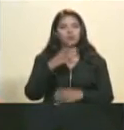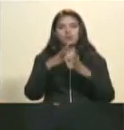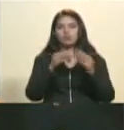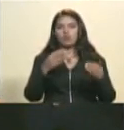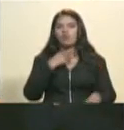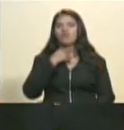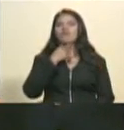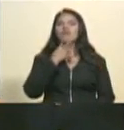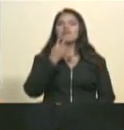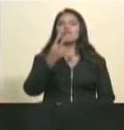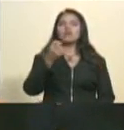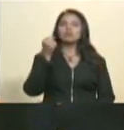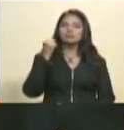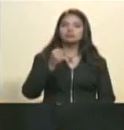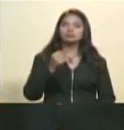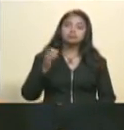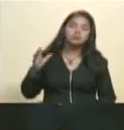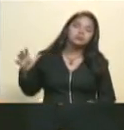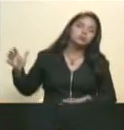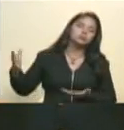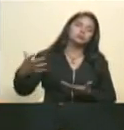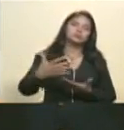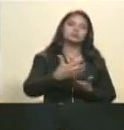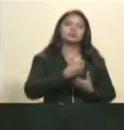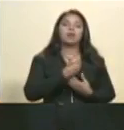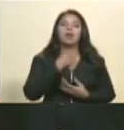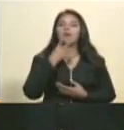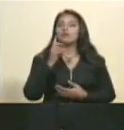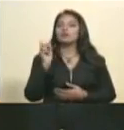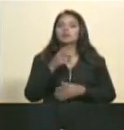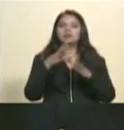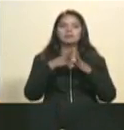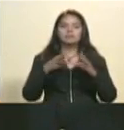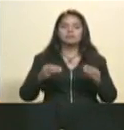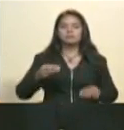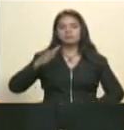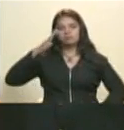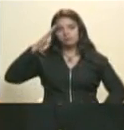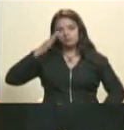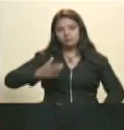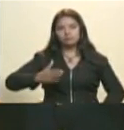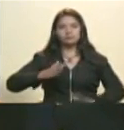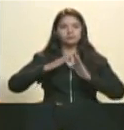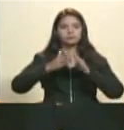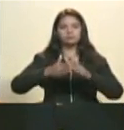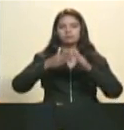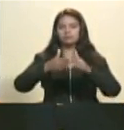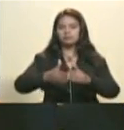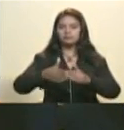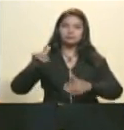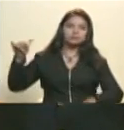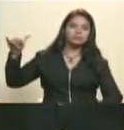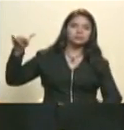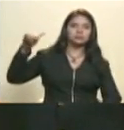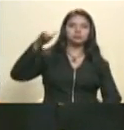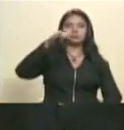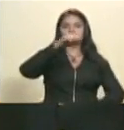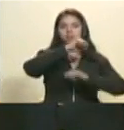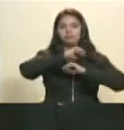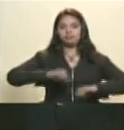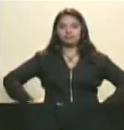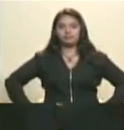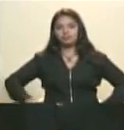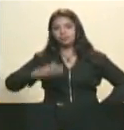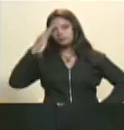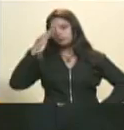voz, recogiendo las voces de todos los cuarteles, de las naves, de los buques, de nuestra Fuerza Armada Nacional